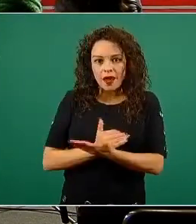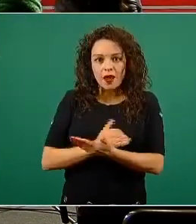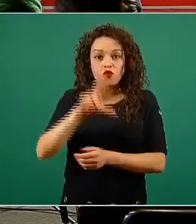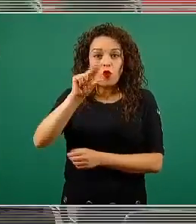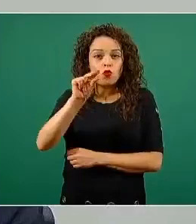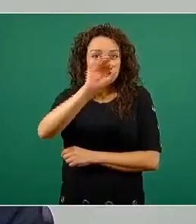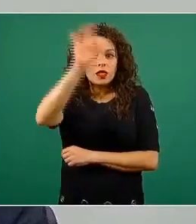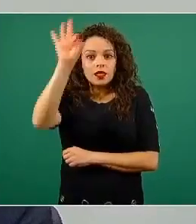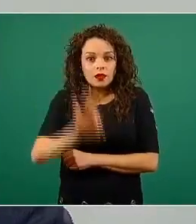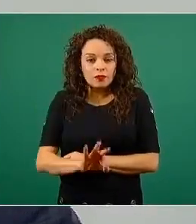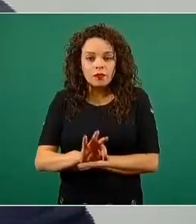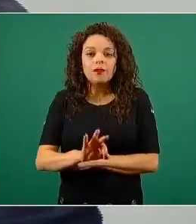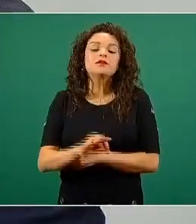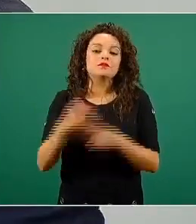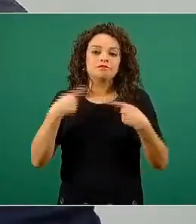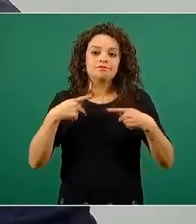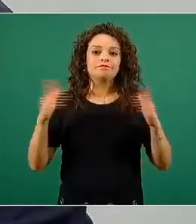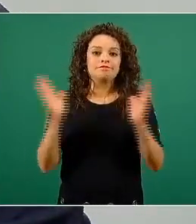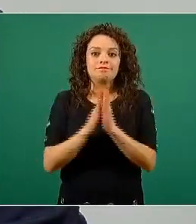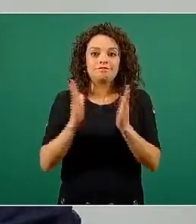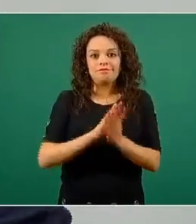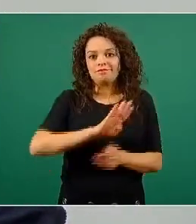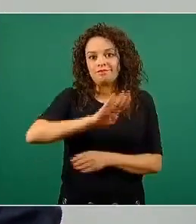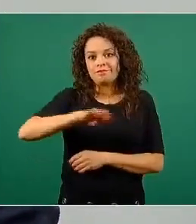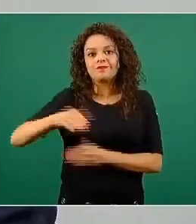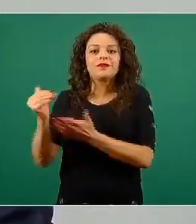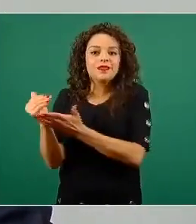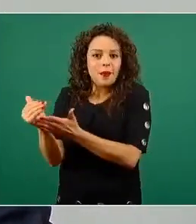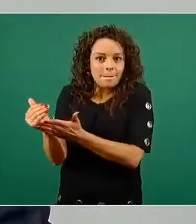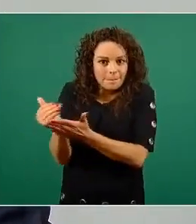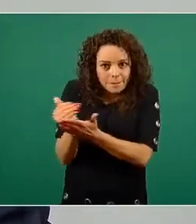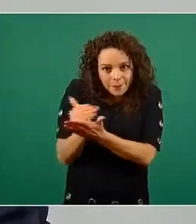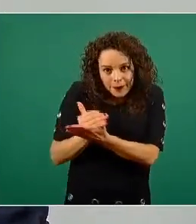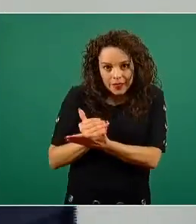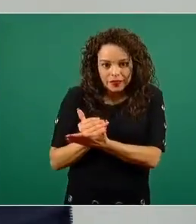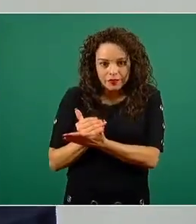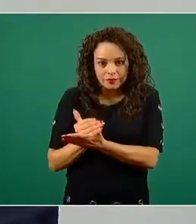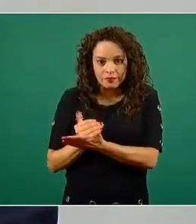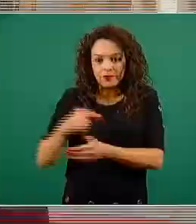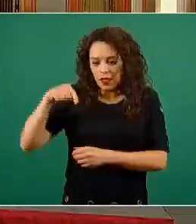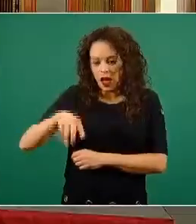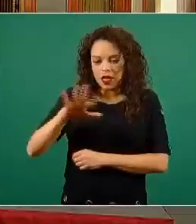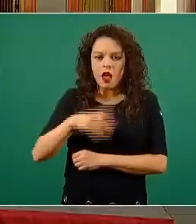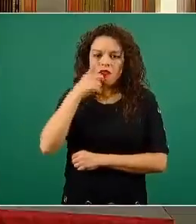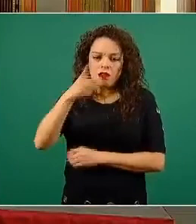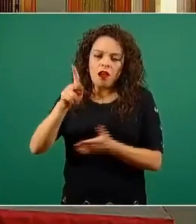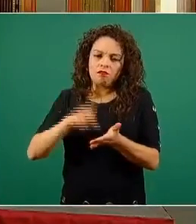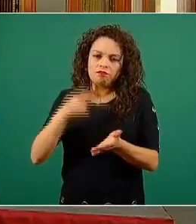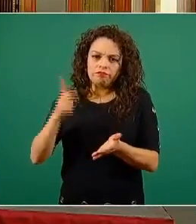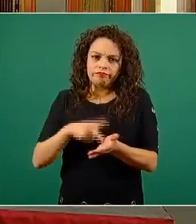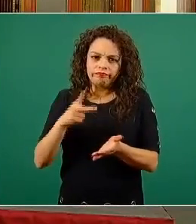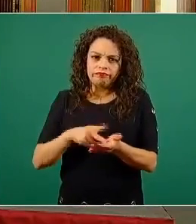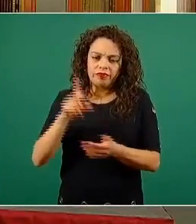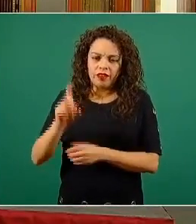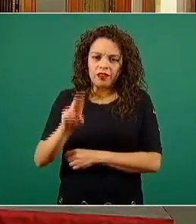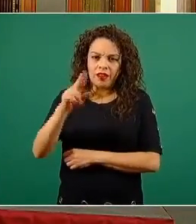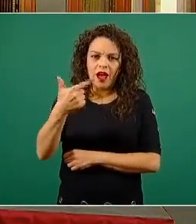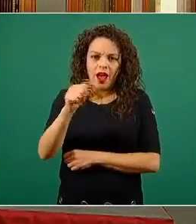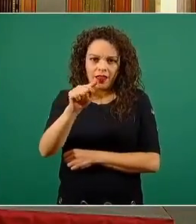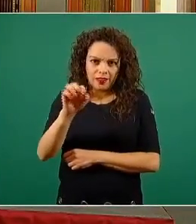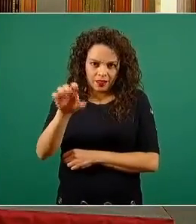la mortalidad, como lo ha dicho aquí en varias ocasiones el señor subsecretario. Entonces, en ese sentido, valoramos de manera